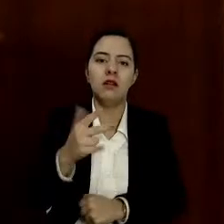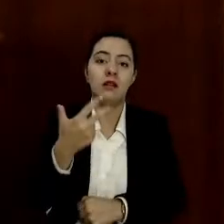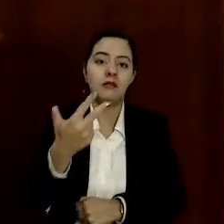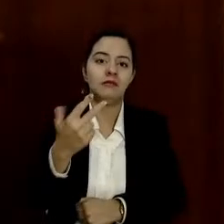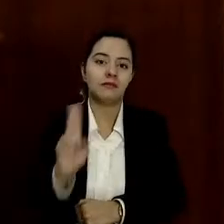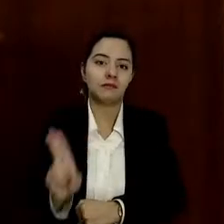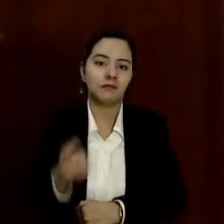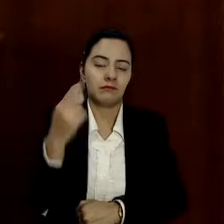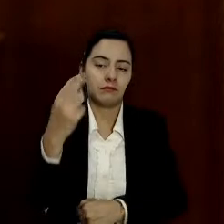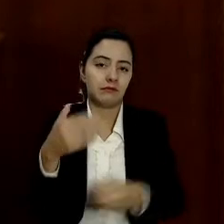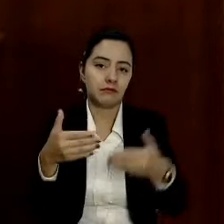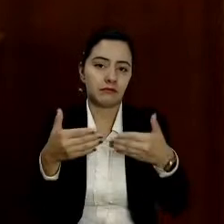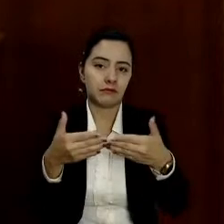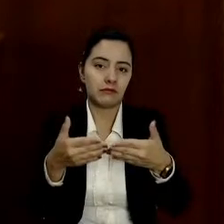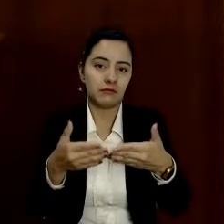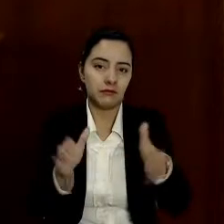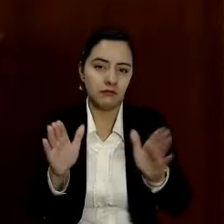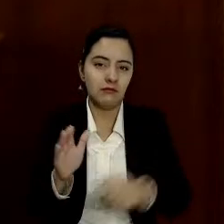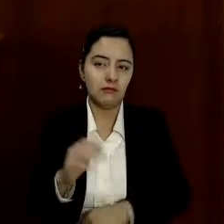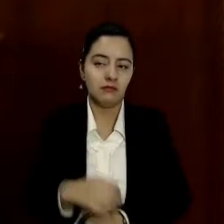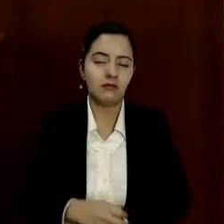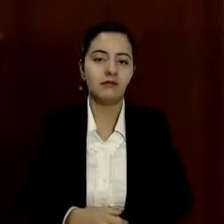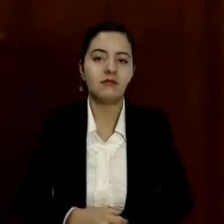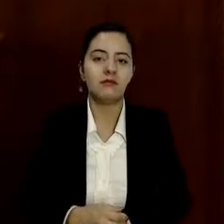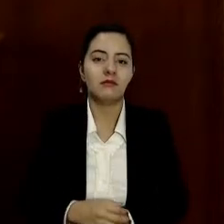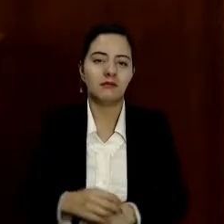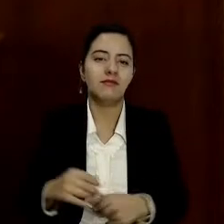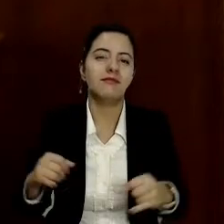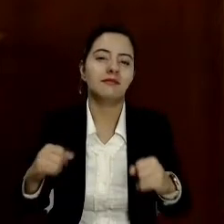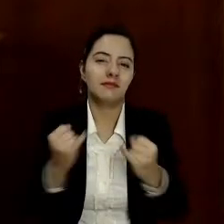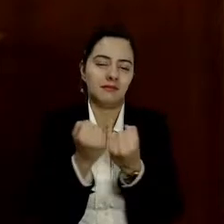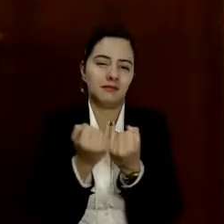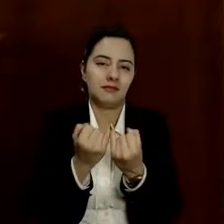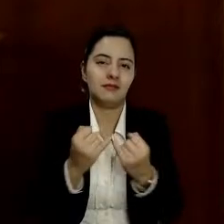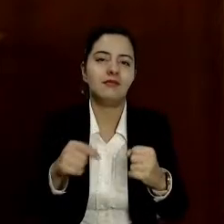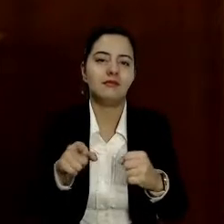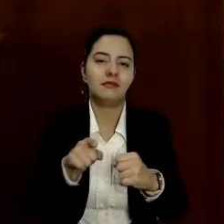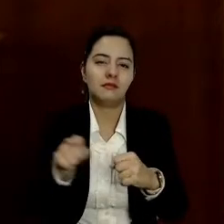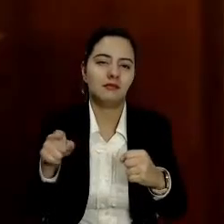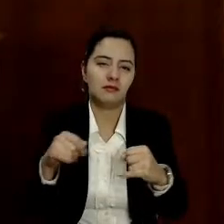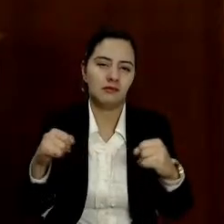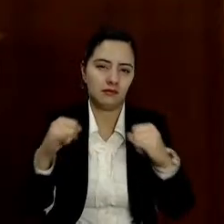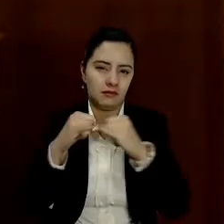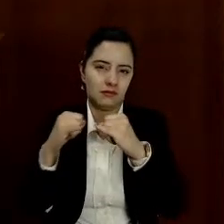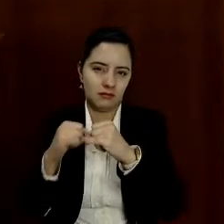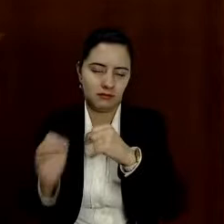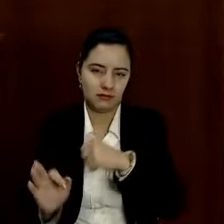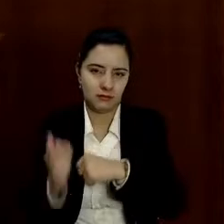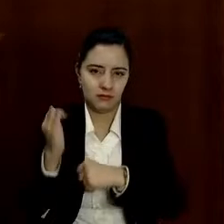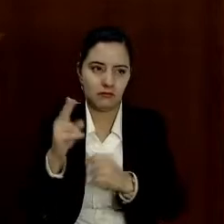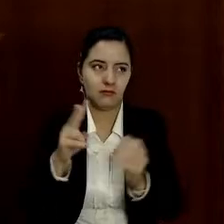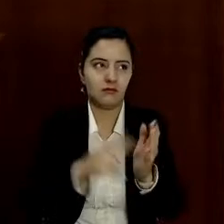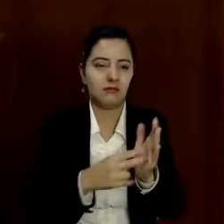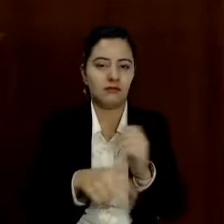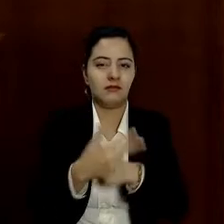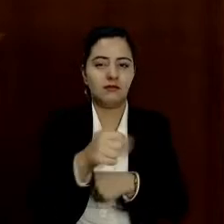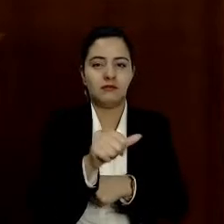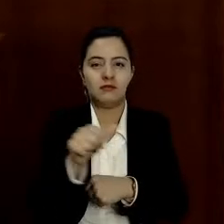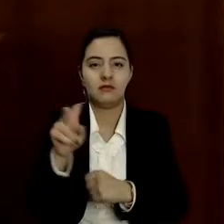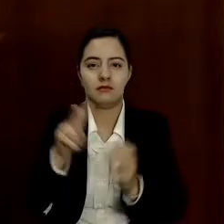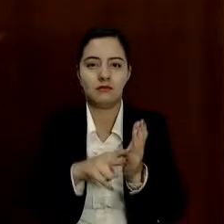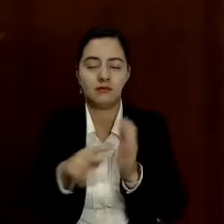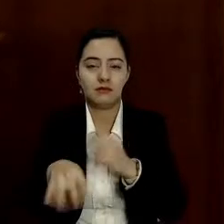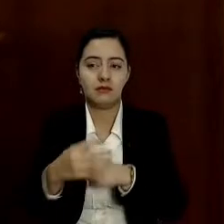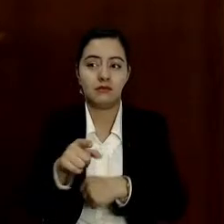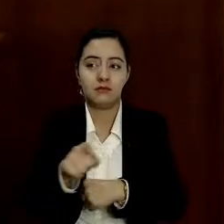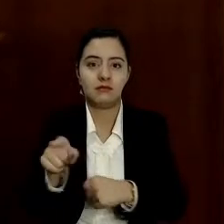11 dependencias federales entre el 2013 y 2014. Esta red desvió en conjunto más de